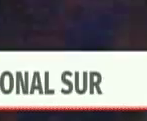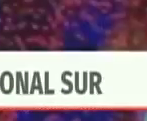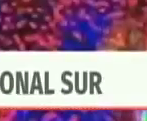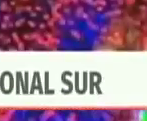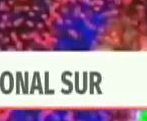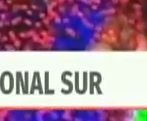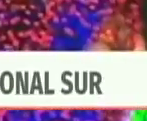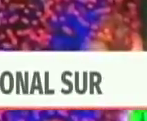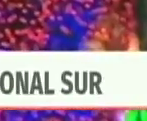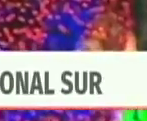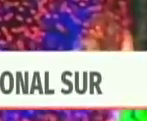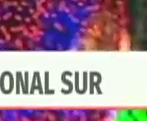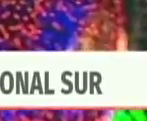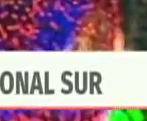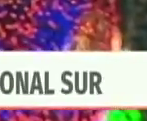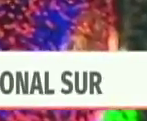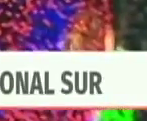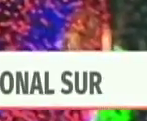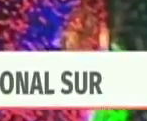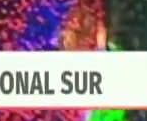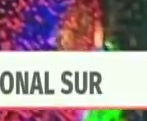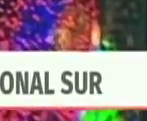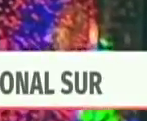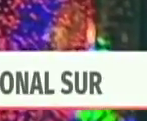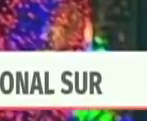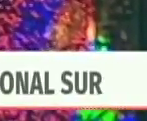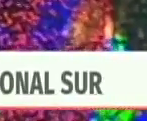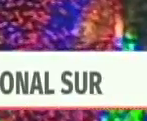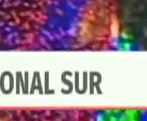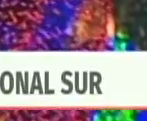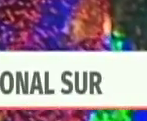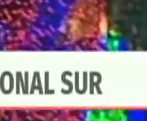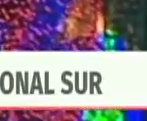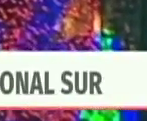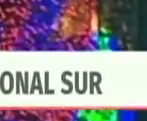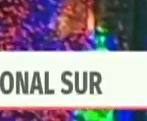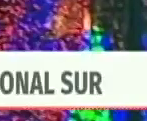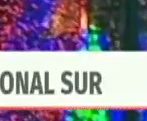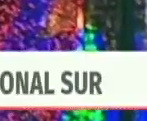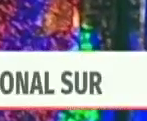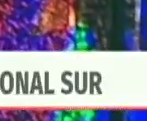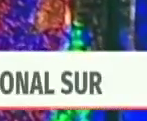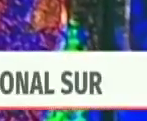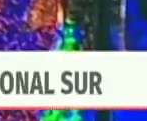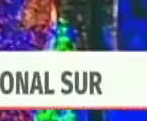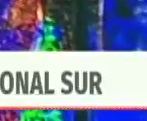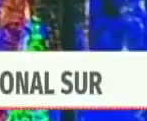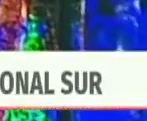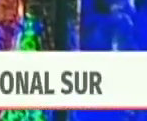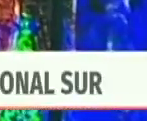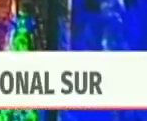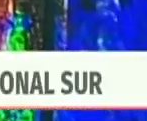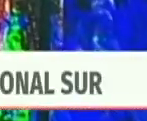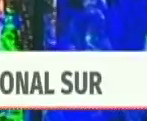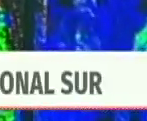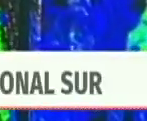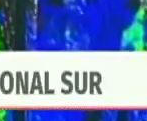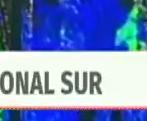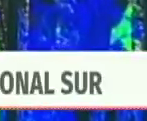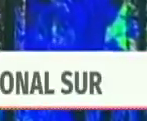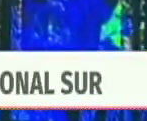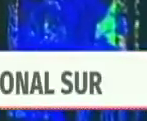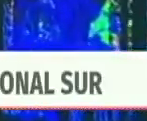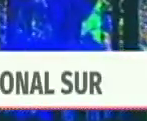pasado 11 de diciembre del año 2013 en decreto número 664 publicado en Gaceta